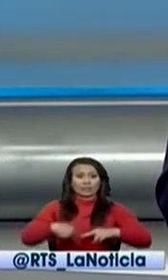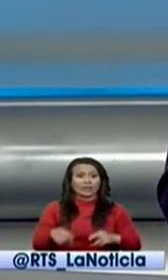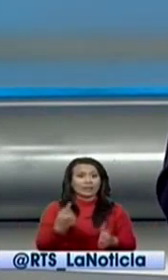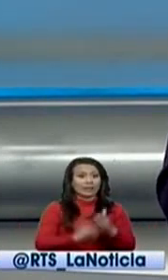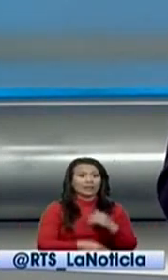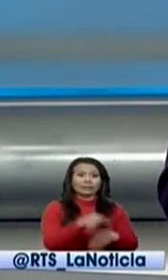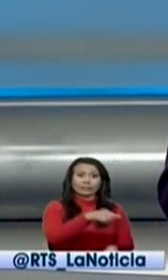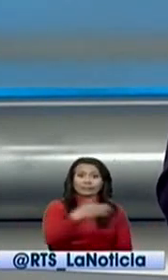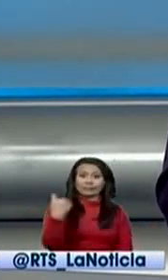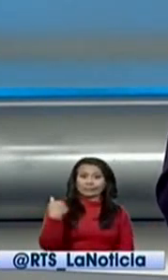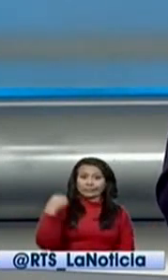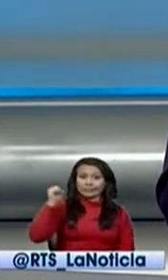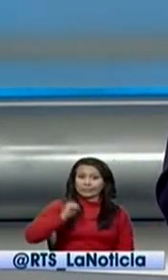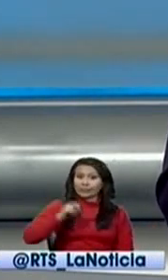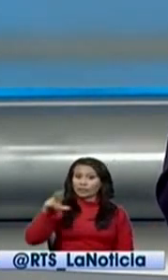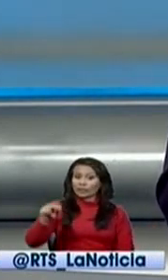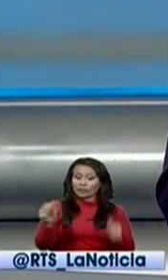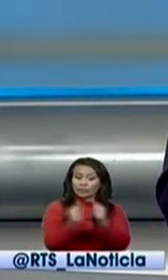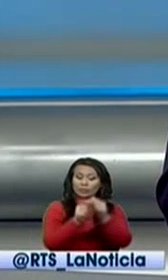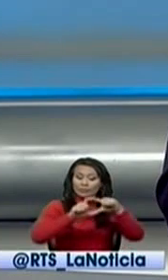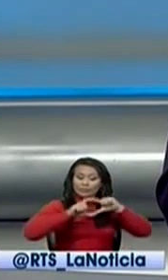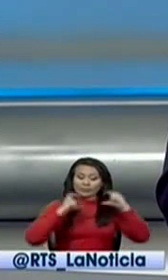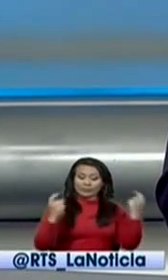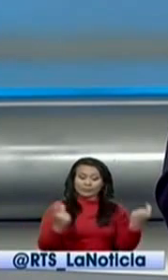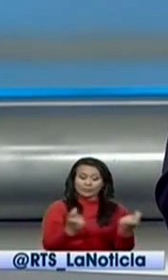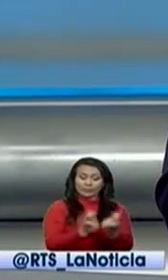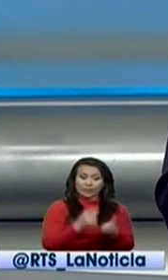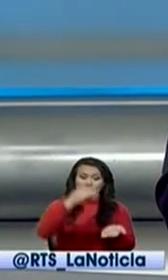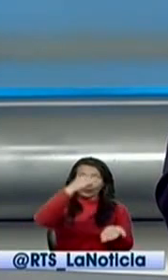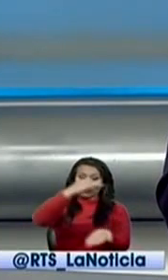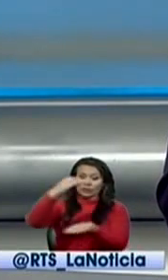o no con el etiquetado de botellas.